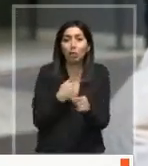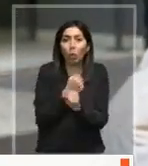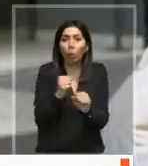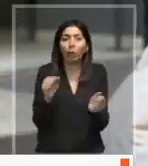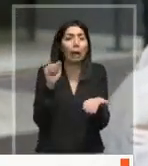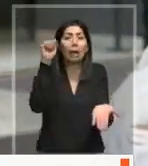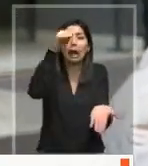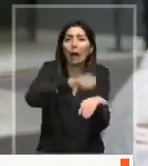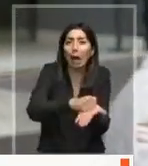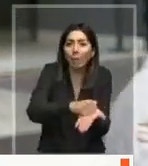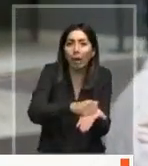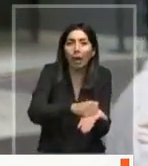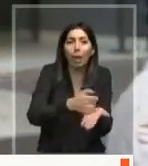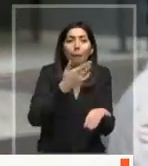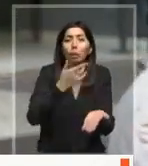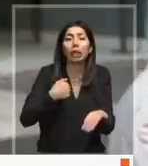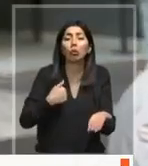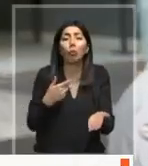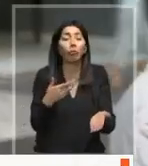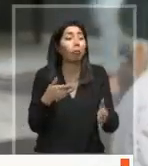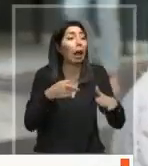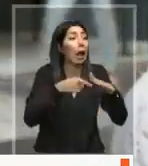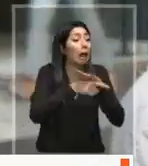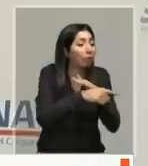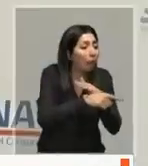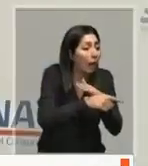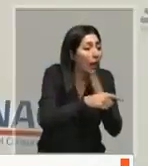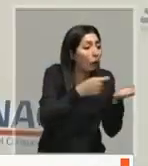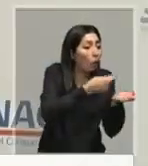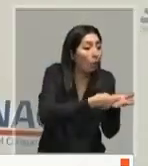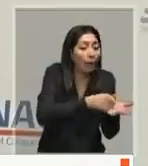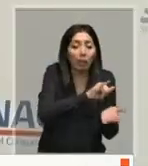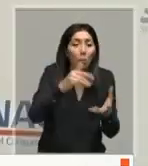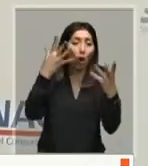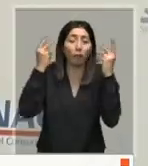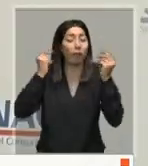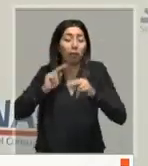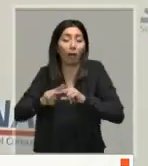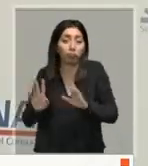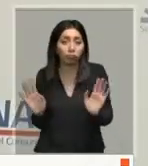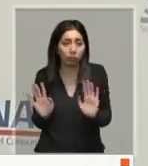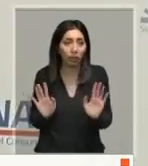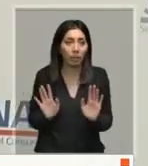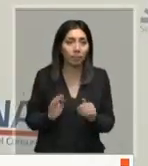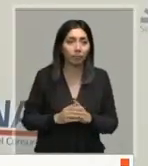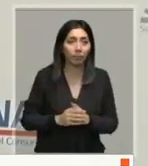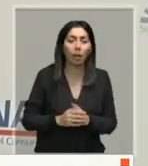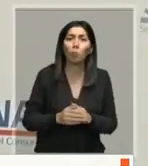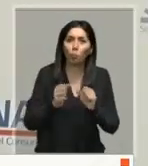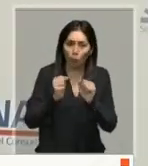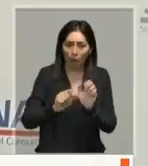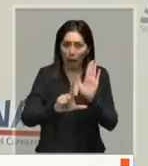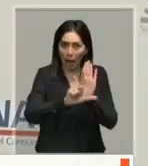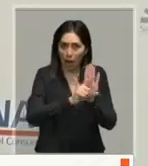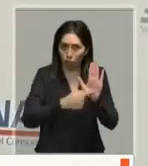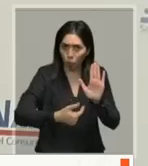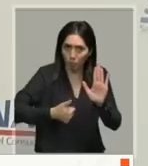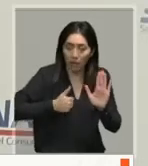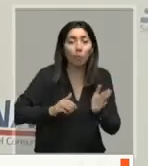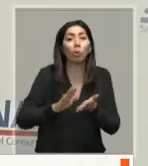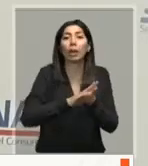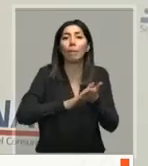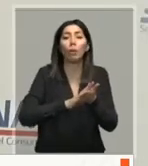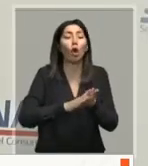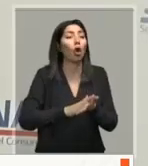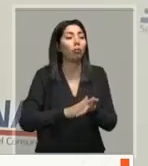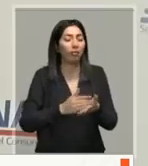uno entra y sale y se afana en sus quehaceres. Puede ejercer los derechos que establece la ley. Por ejemplo, pedir la devolución del